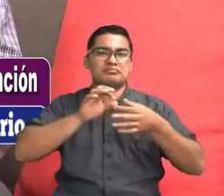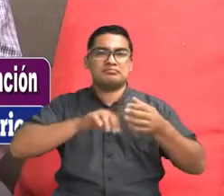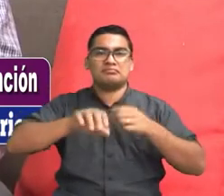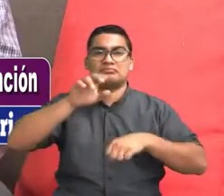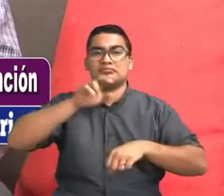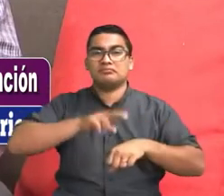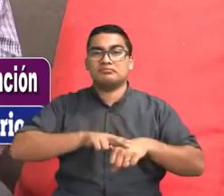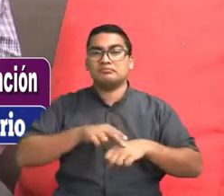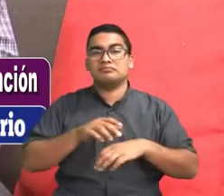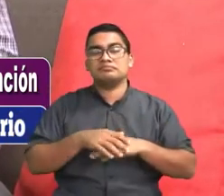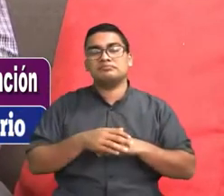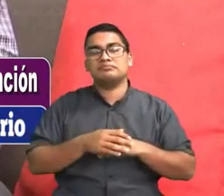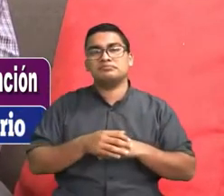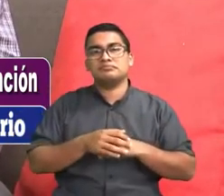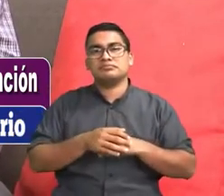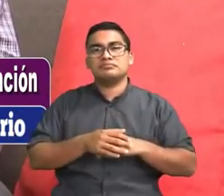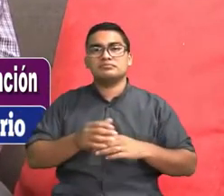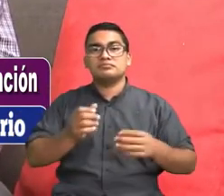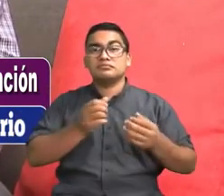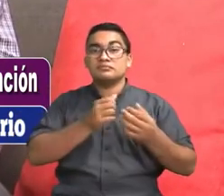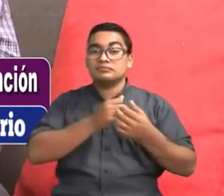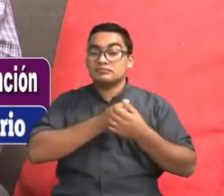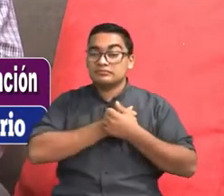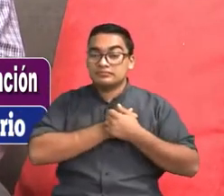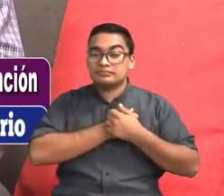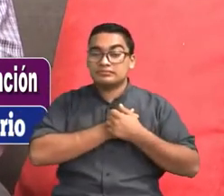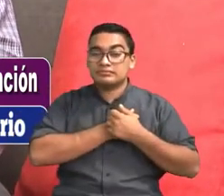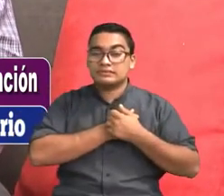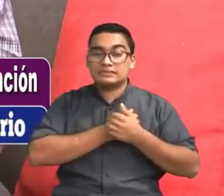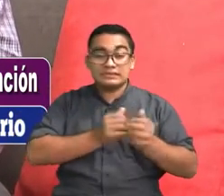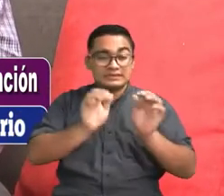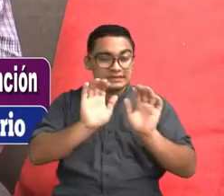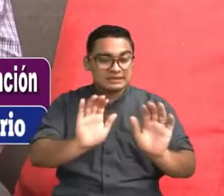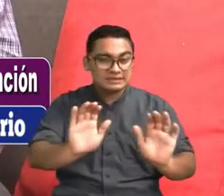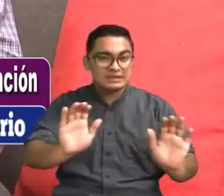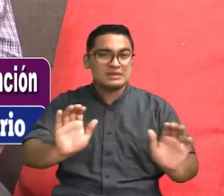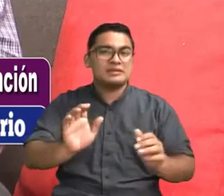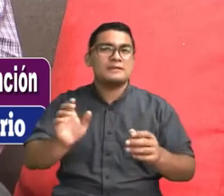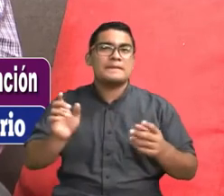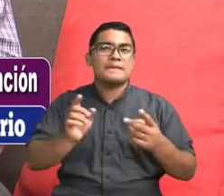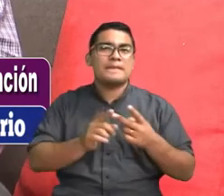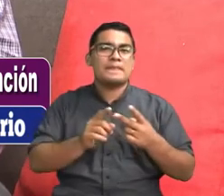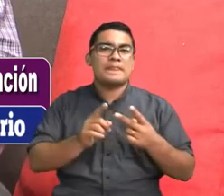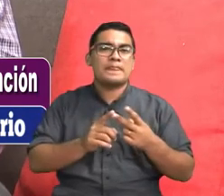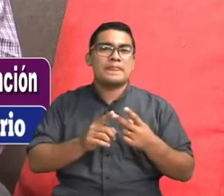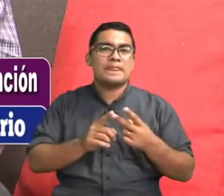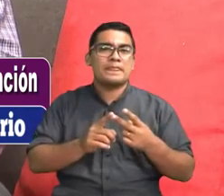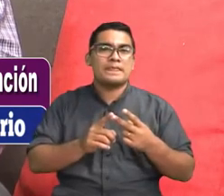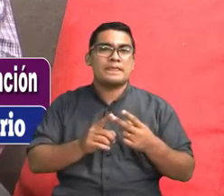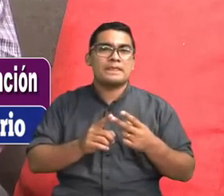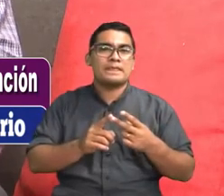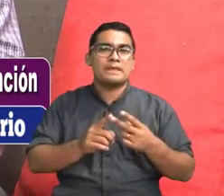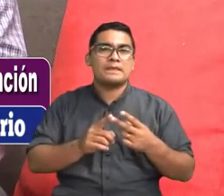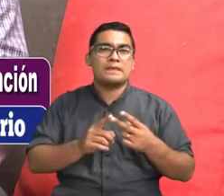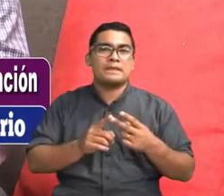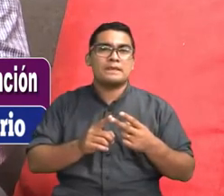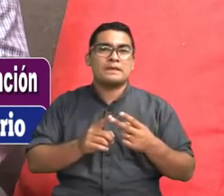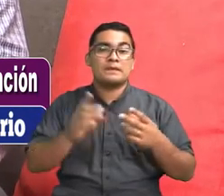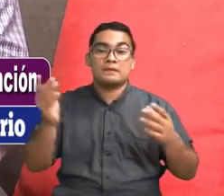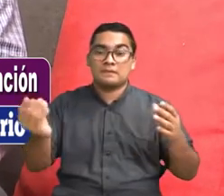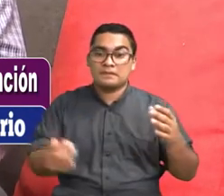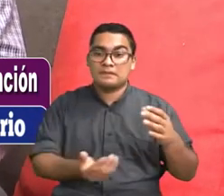el detalle, ¿no? El amor para los más pequeños, por ejemplo, entender también lo que significa la inclusión a través del programa